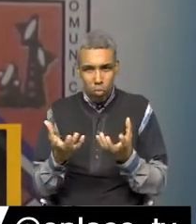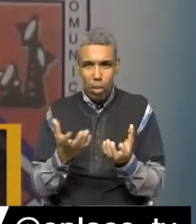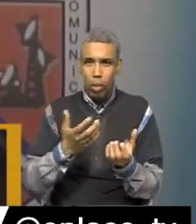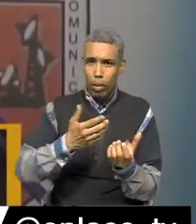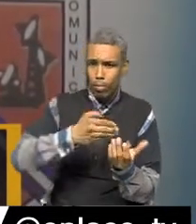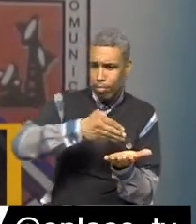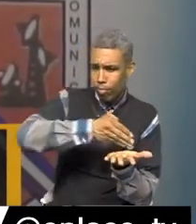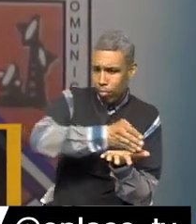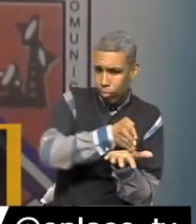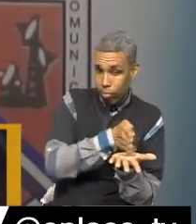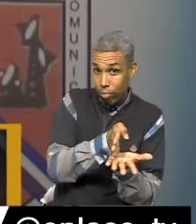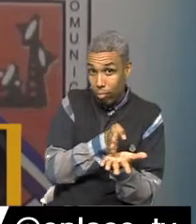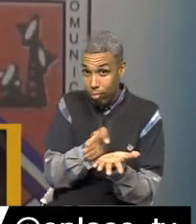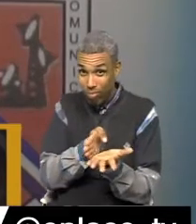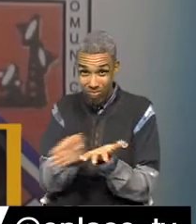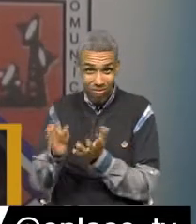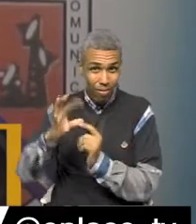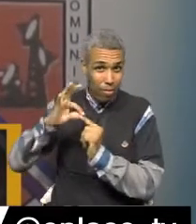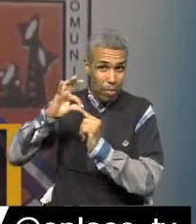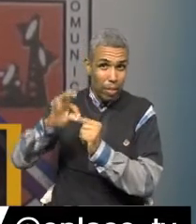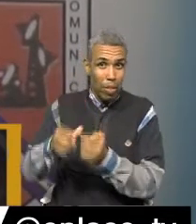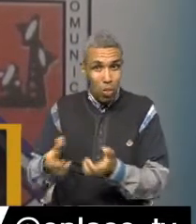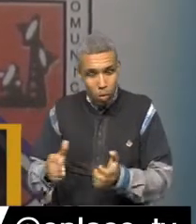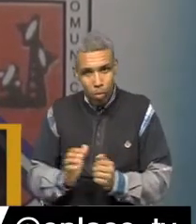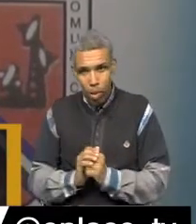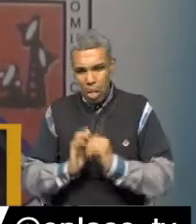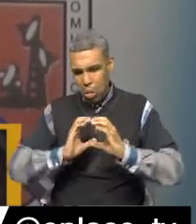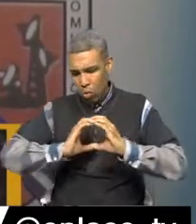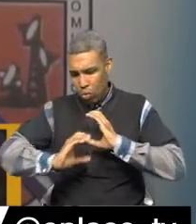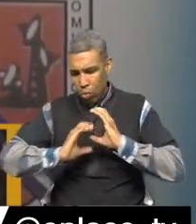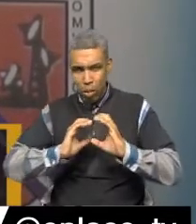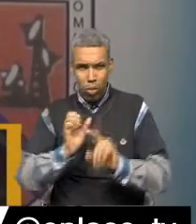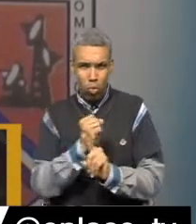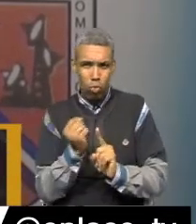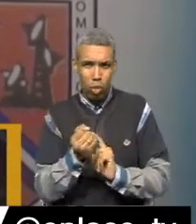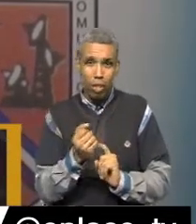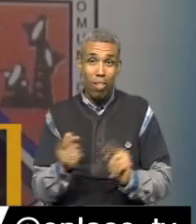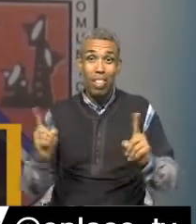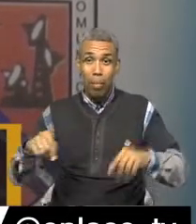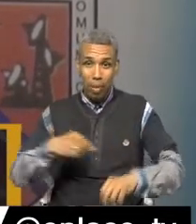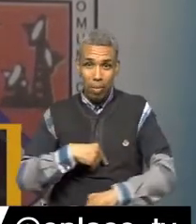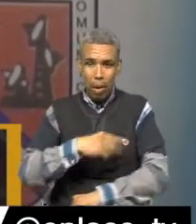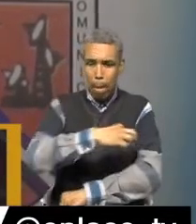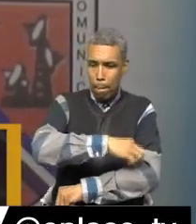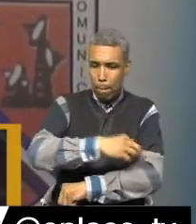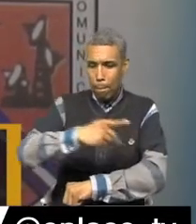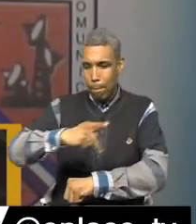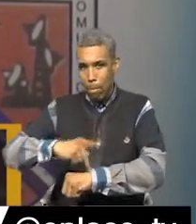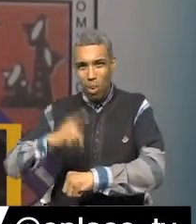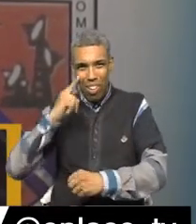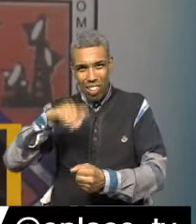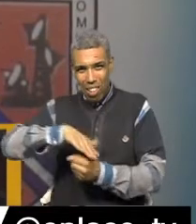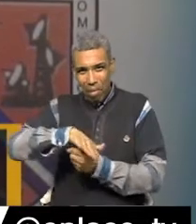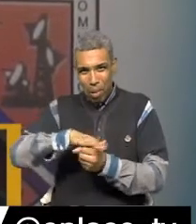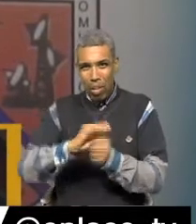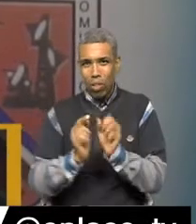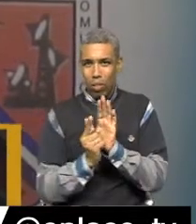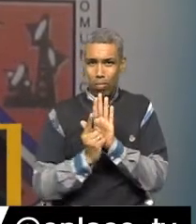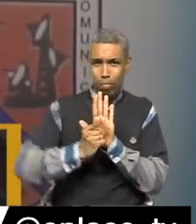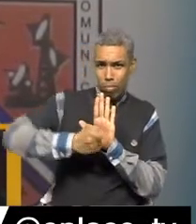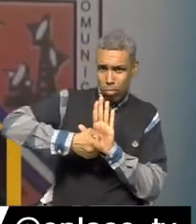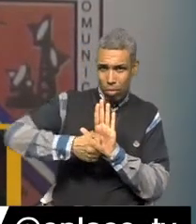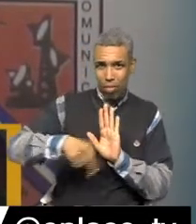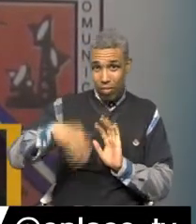Y pues ya arrancamos con grados desde preescolar en las sedes Buenos Aires y Fermín Amaya y